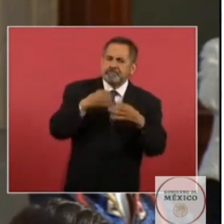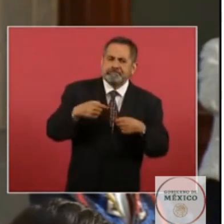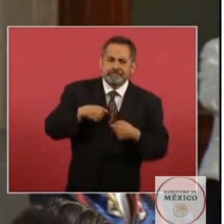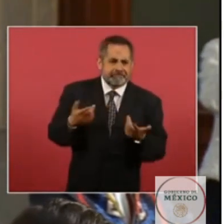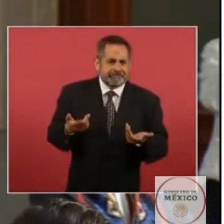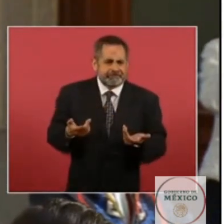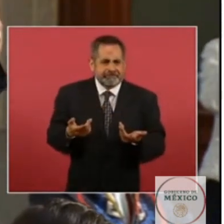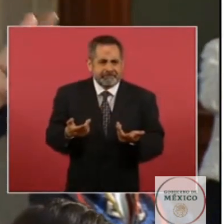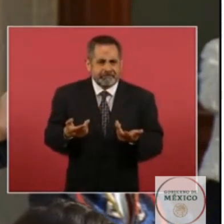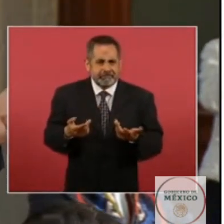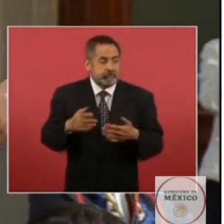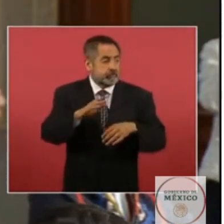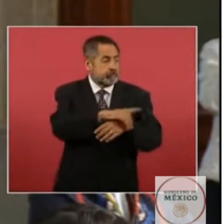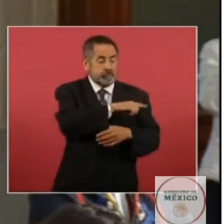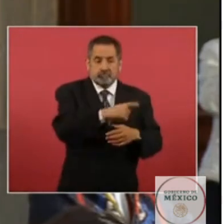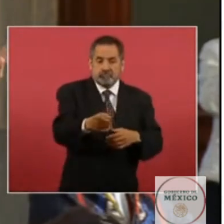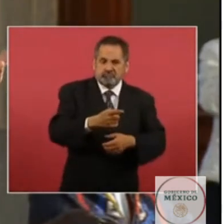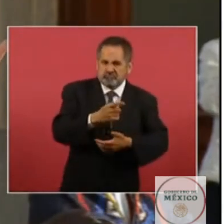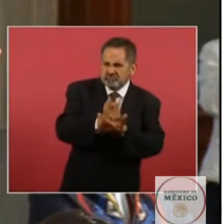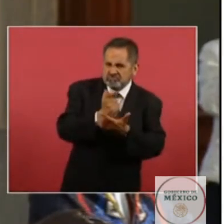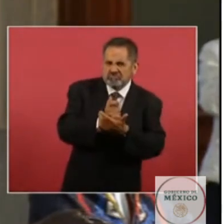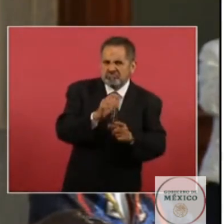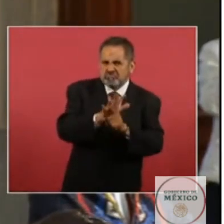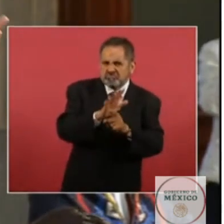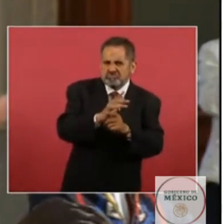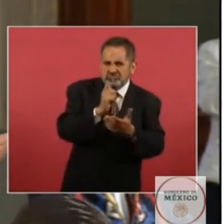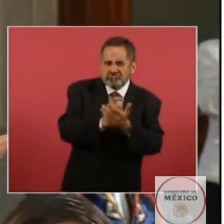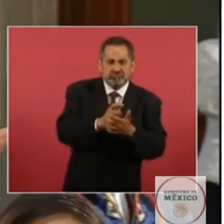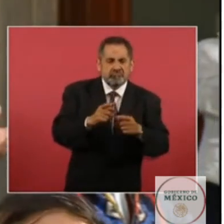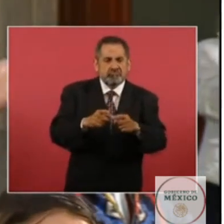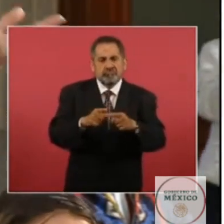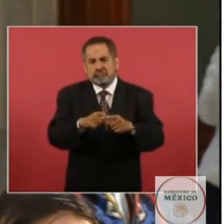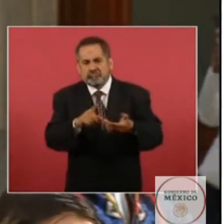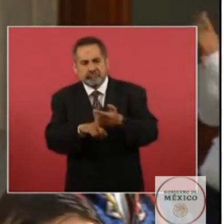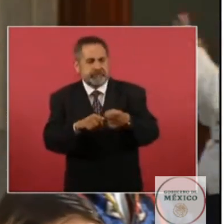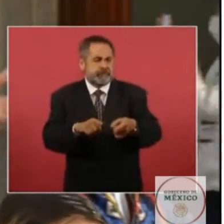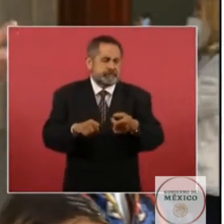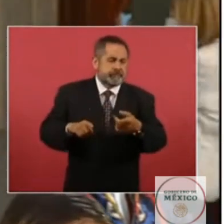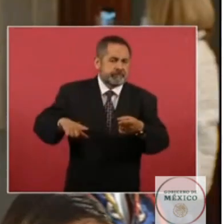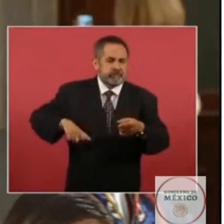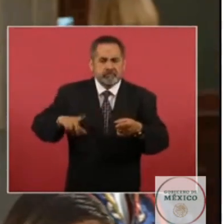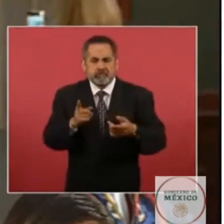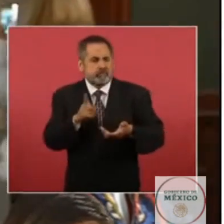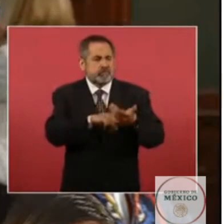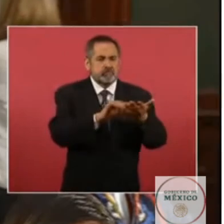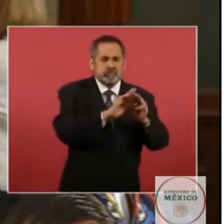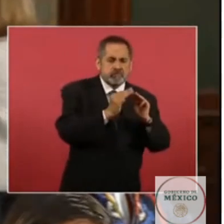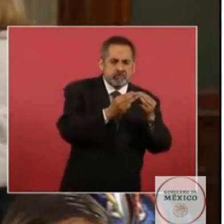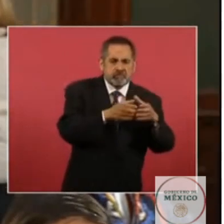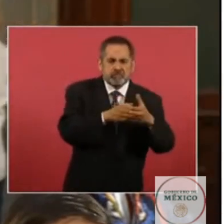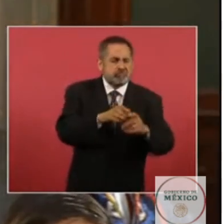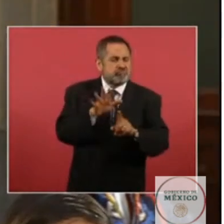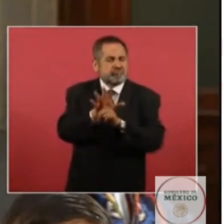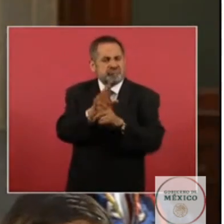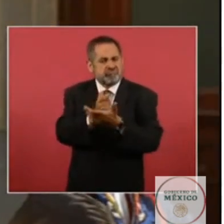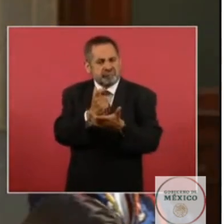Hoy llega a la conferencia un periodista extranjero muy mal informado. Llega a cuestionar duramente al presidente